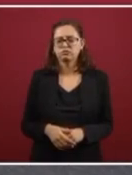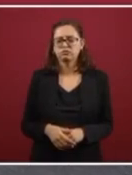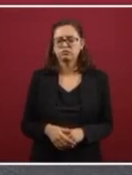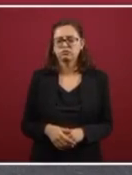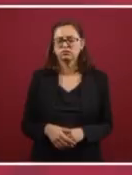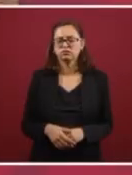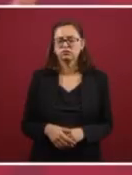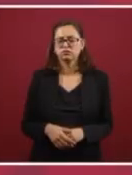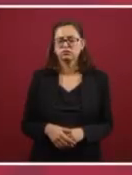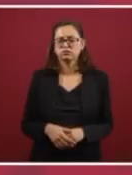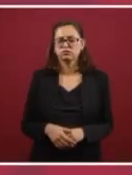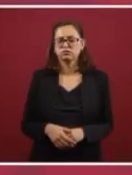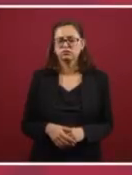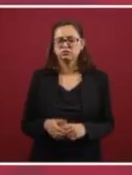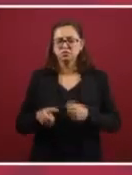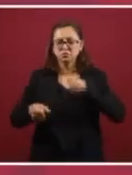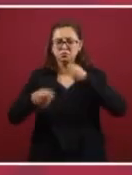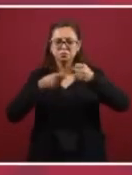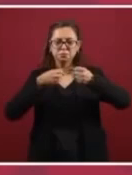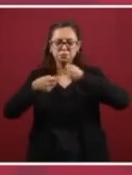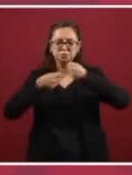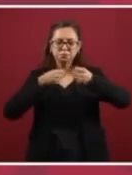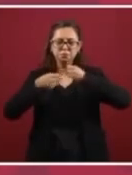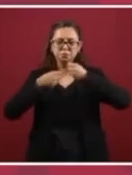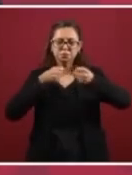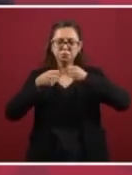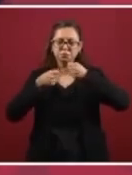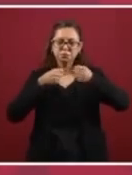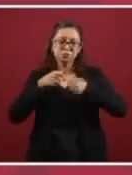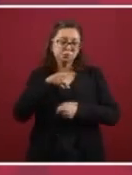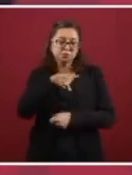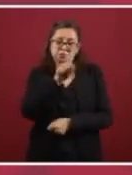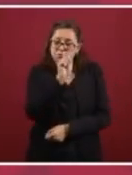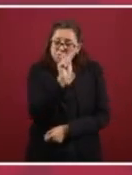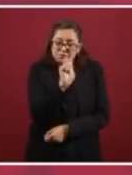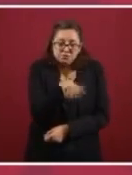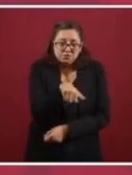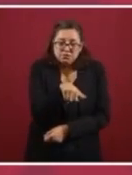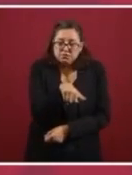un reportaje y él mismo